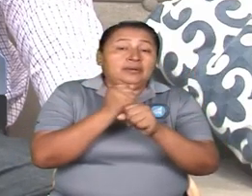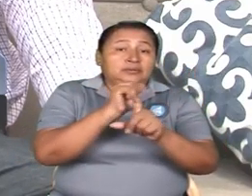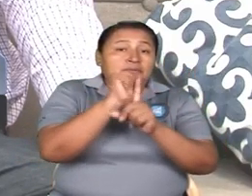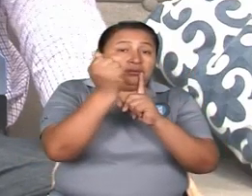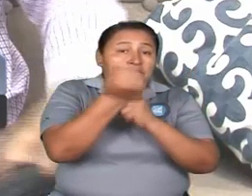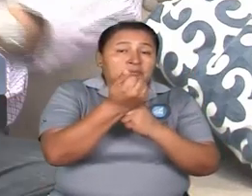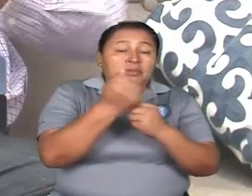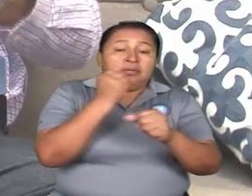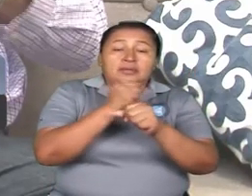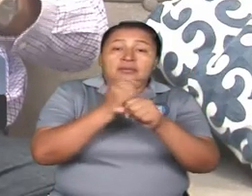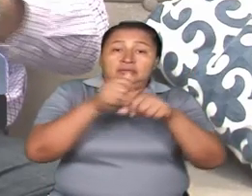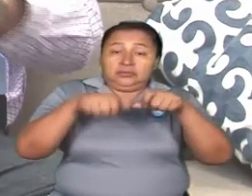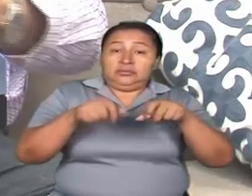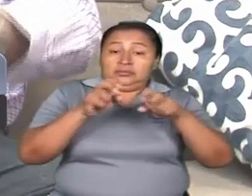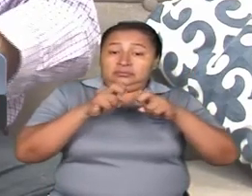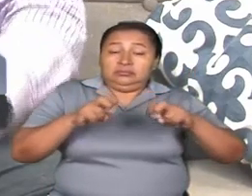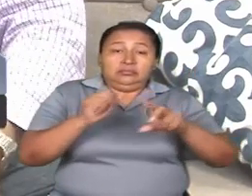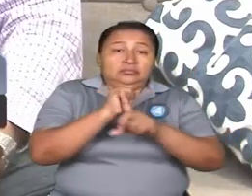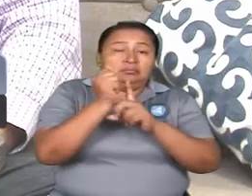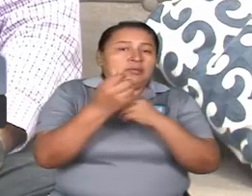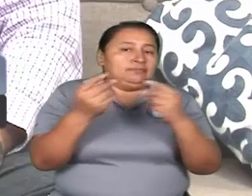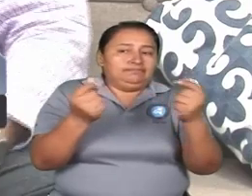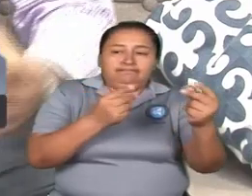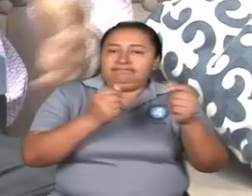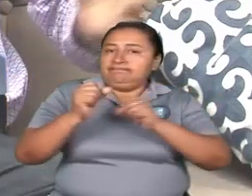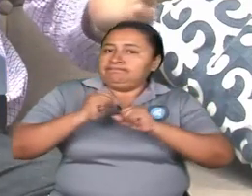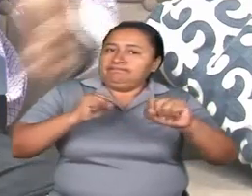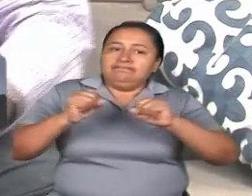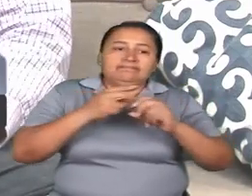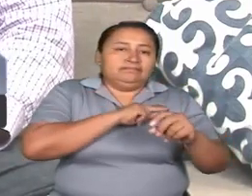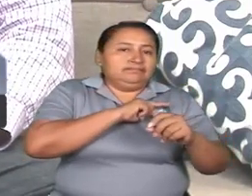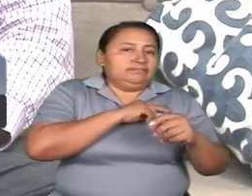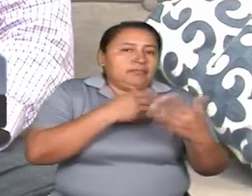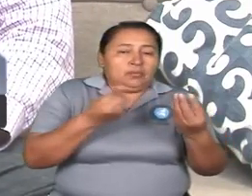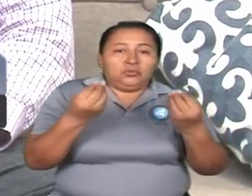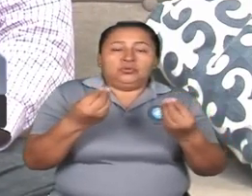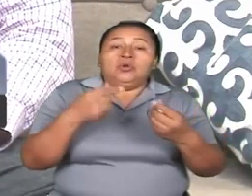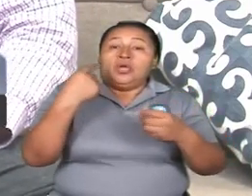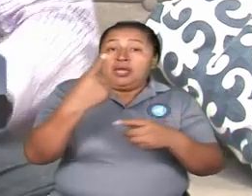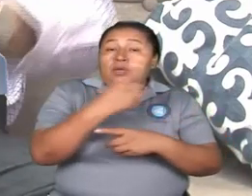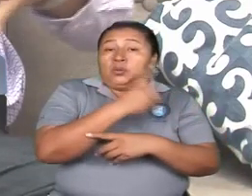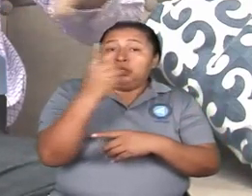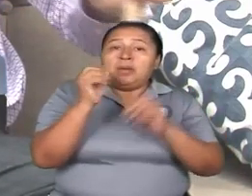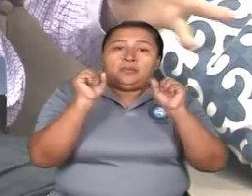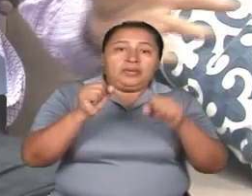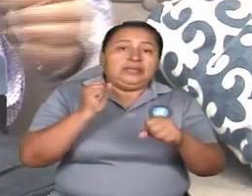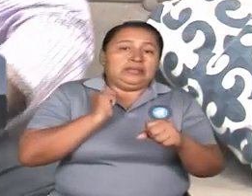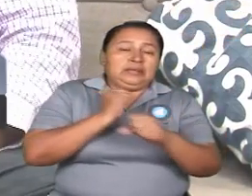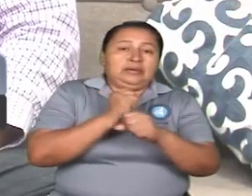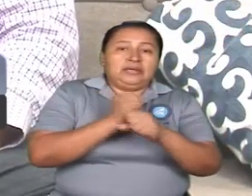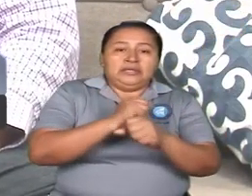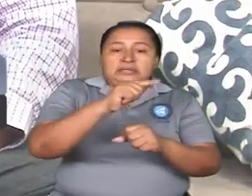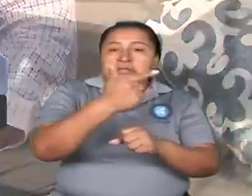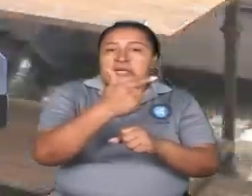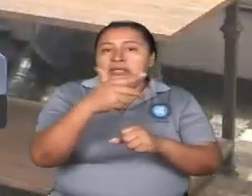trabajo parlamentario es muy dinámico. Entonces, en un día pueden estar trabajando 7, 8